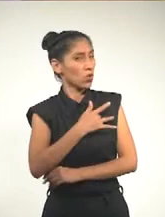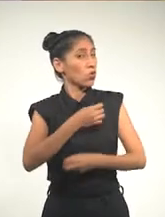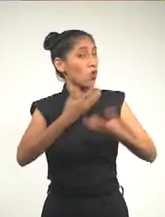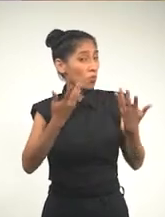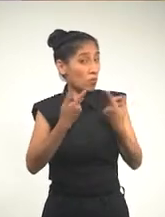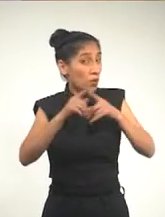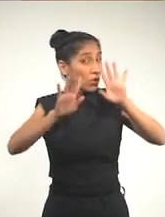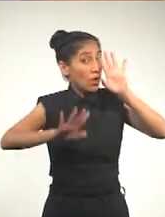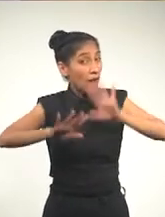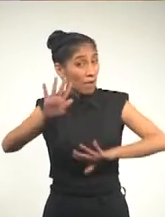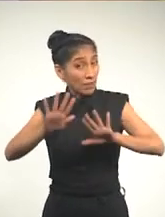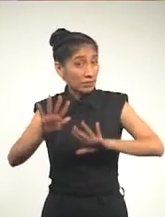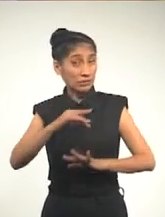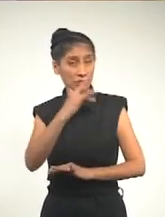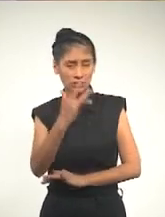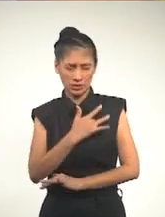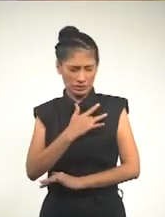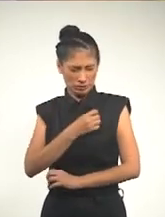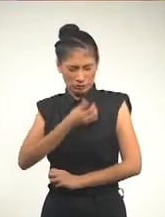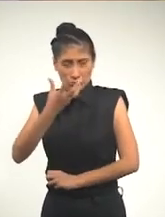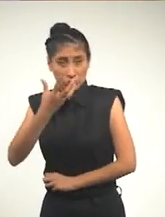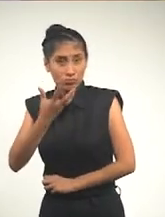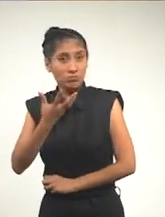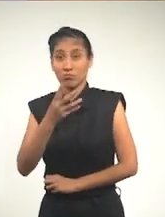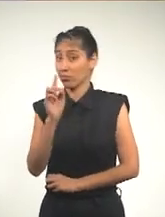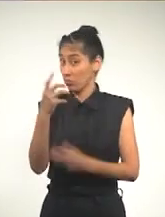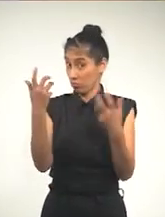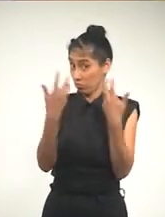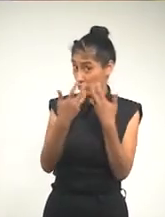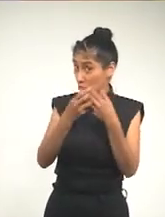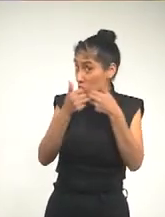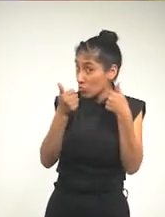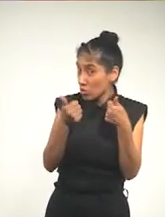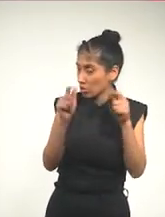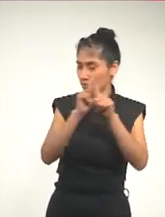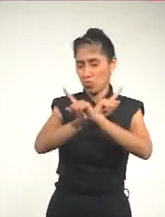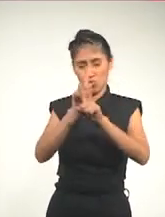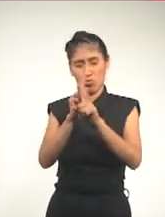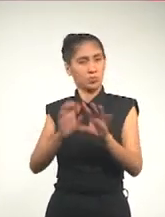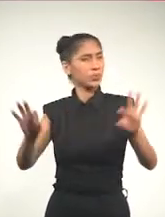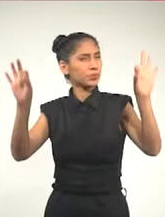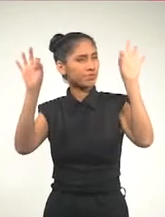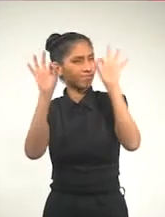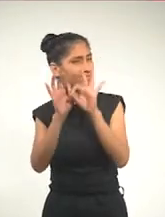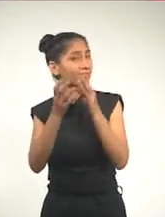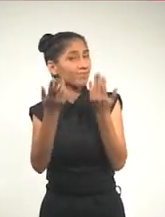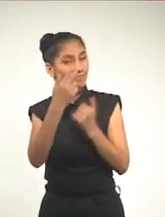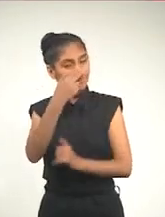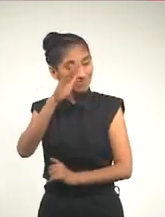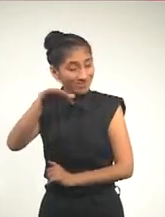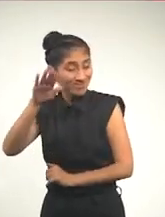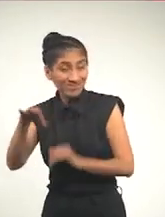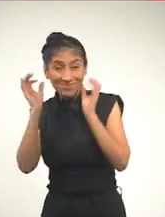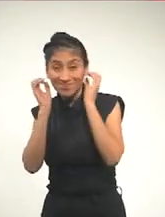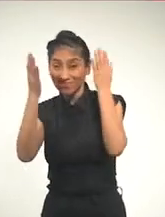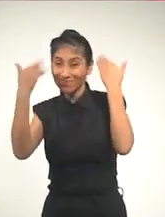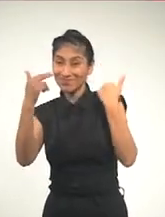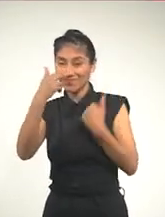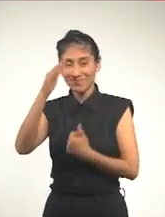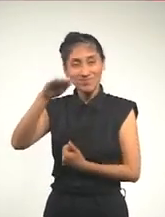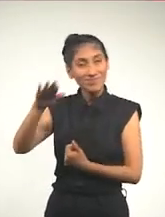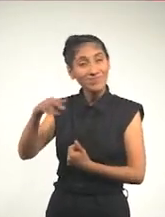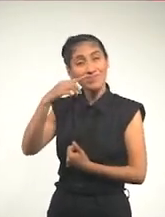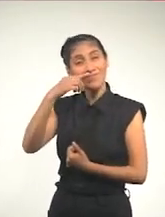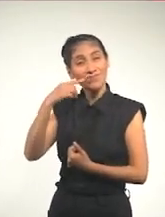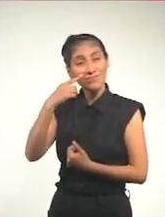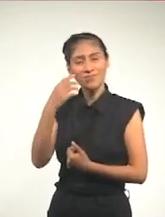las formas en las que las expresamos pueden ser adecuadas. Así es. Por ello, es muy importante que las niñas y los